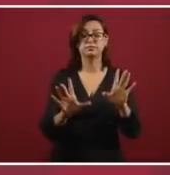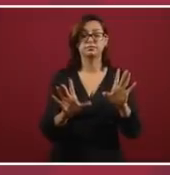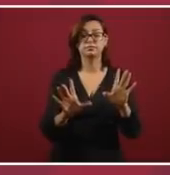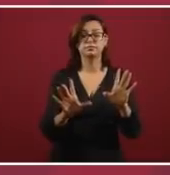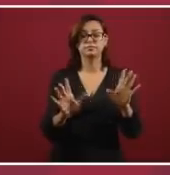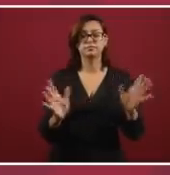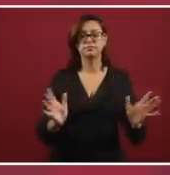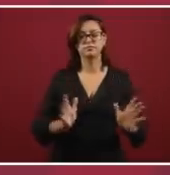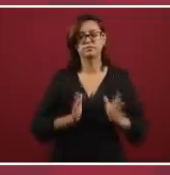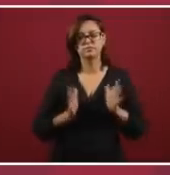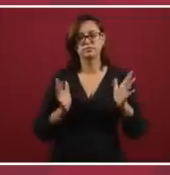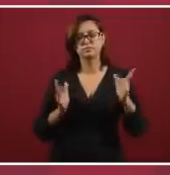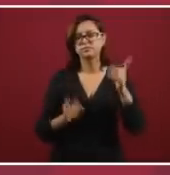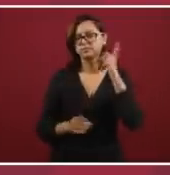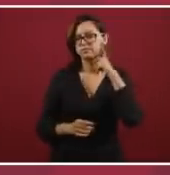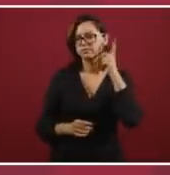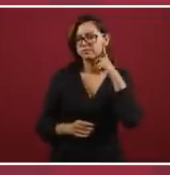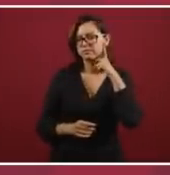nos enteramos